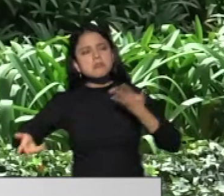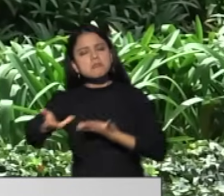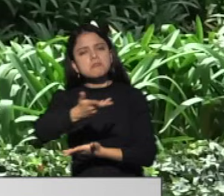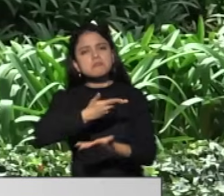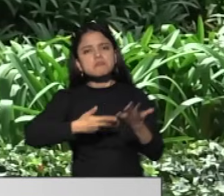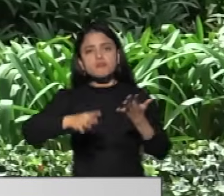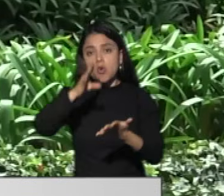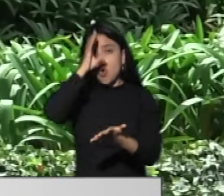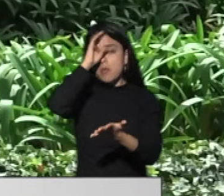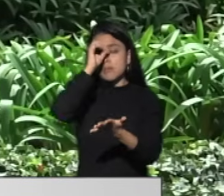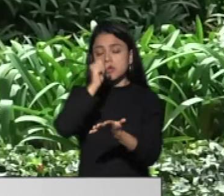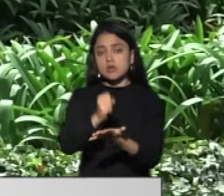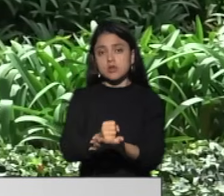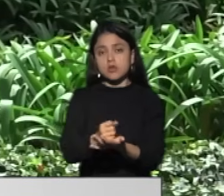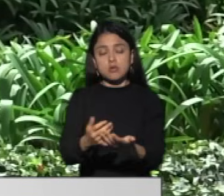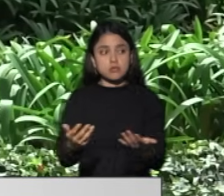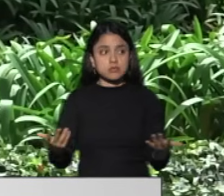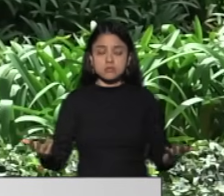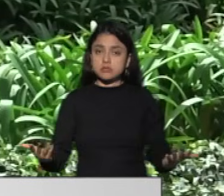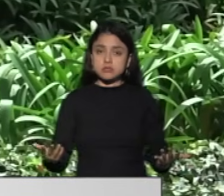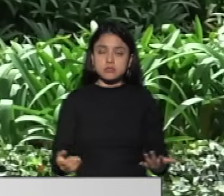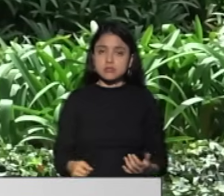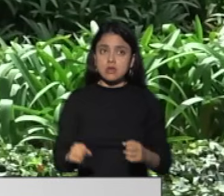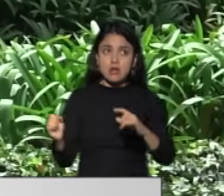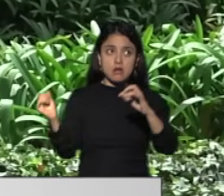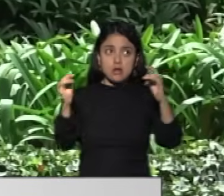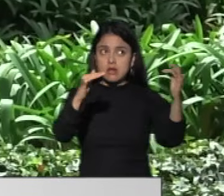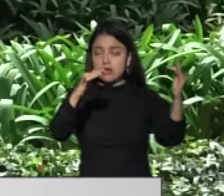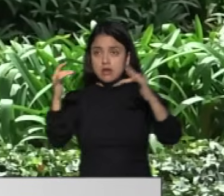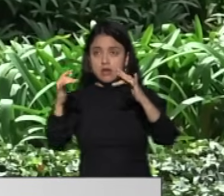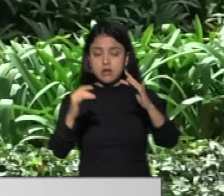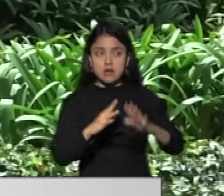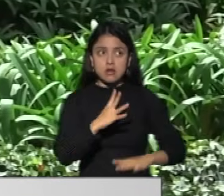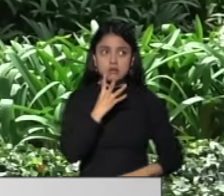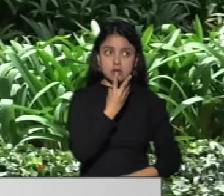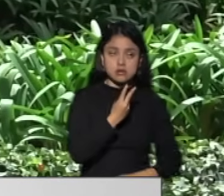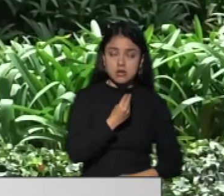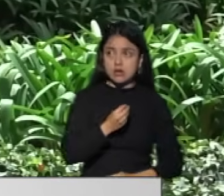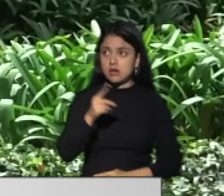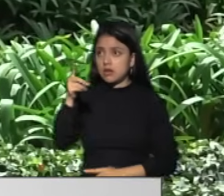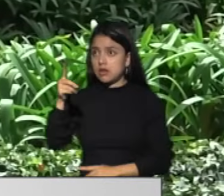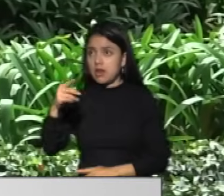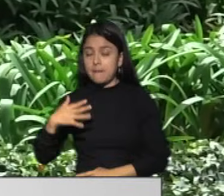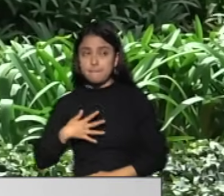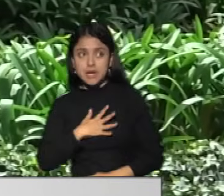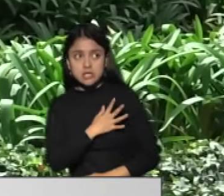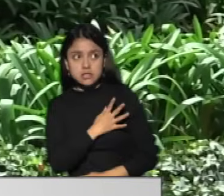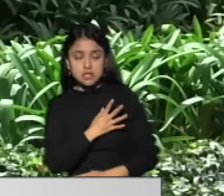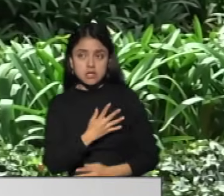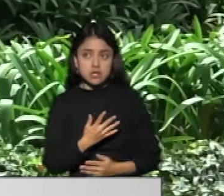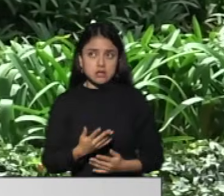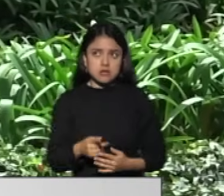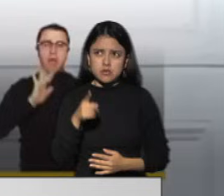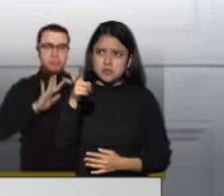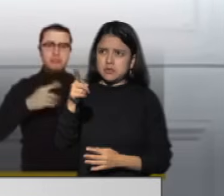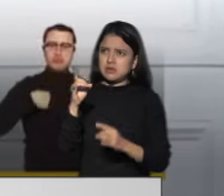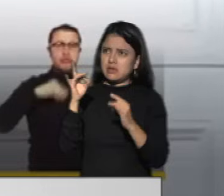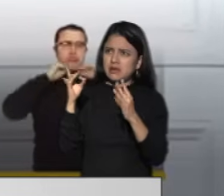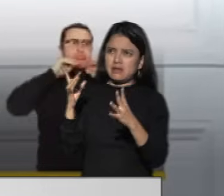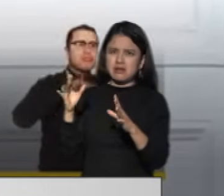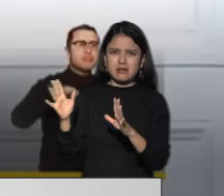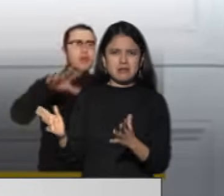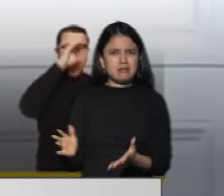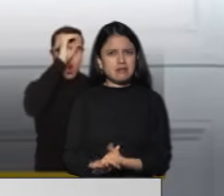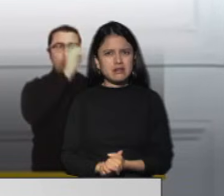El mandatario condenó el atentado al hospital en Palestina y dijo que estamos muy cerca de una conflagración mundial.